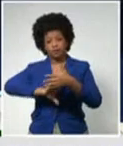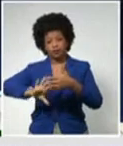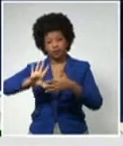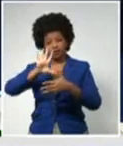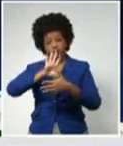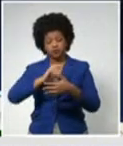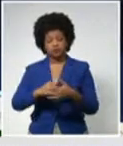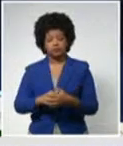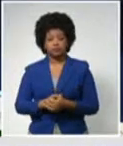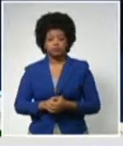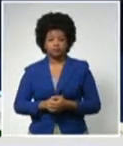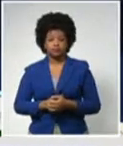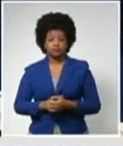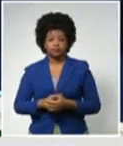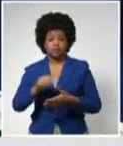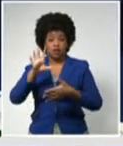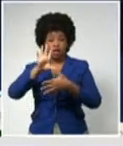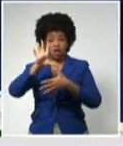la tasa es de un